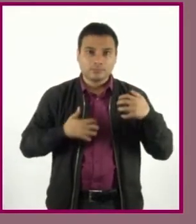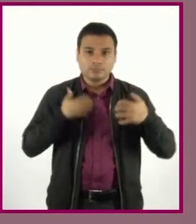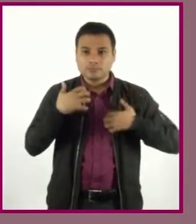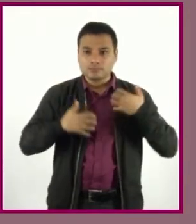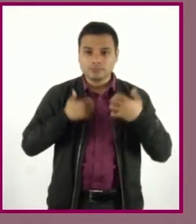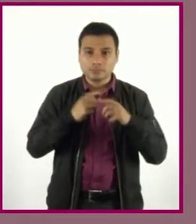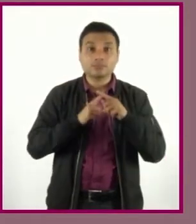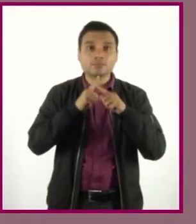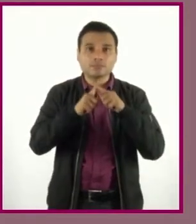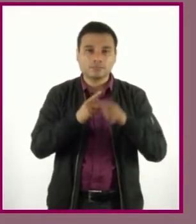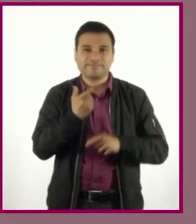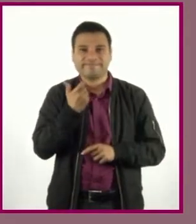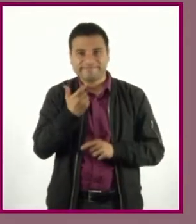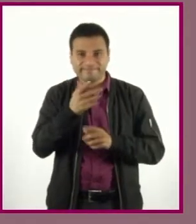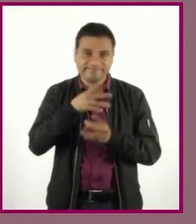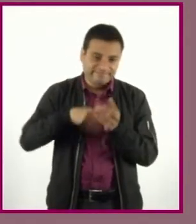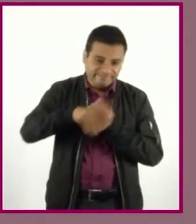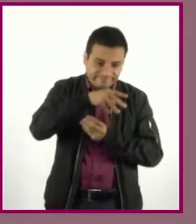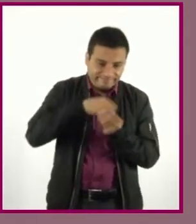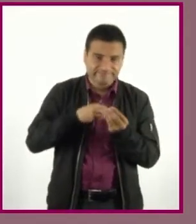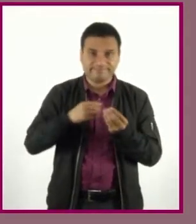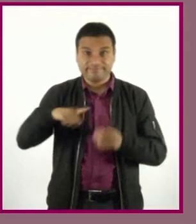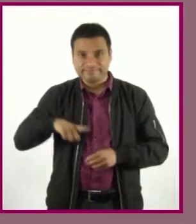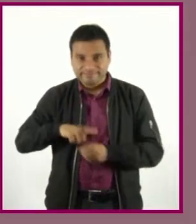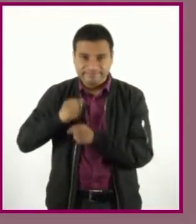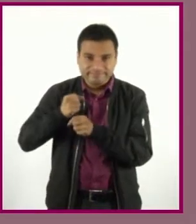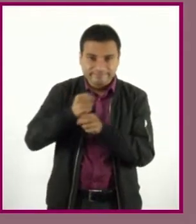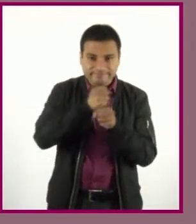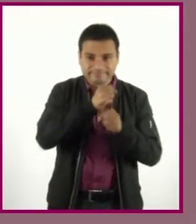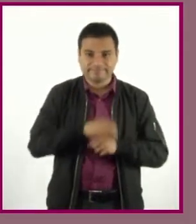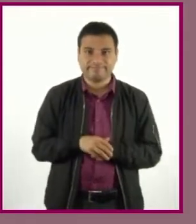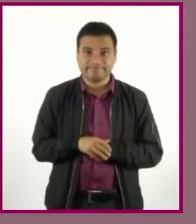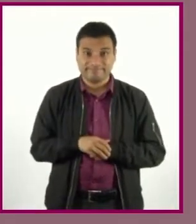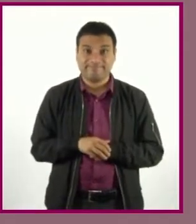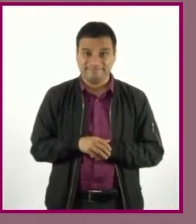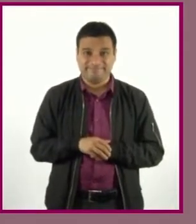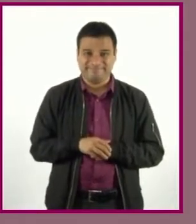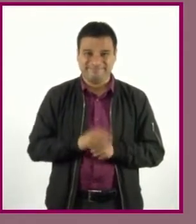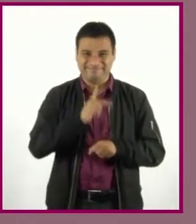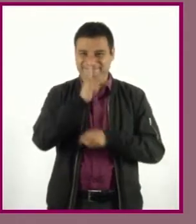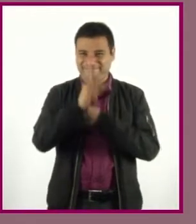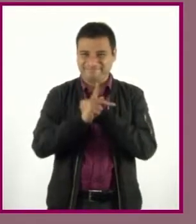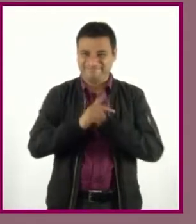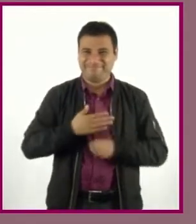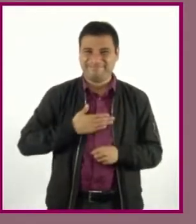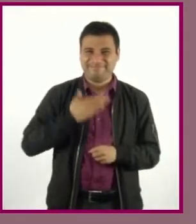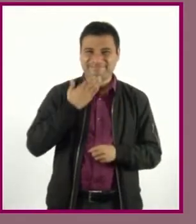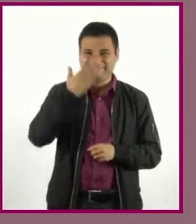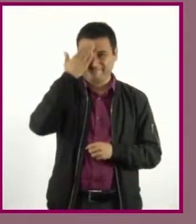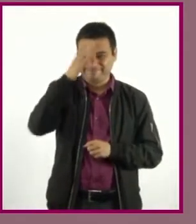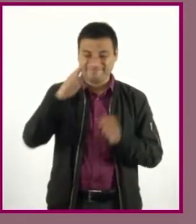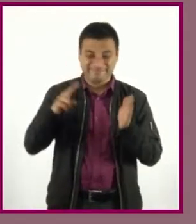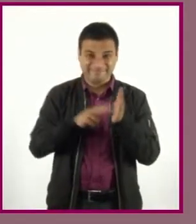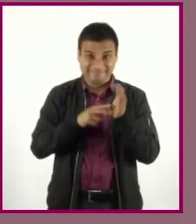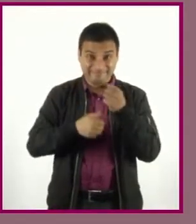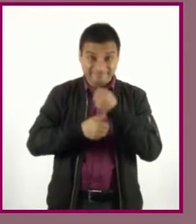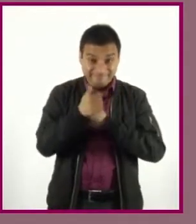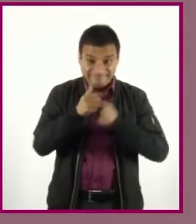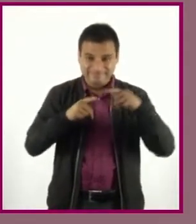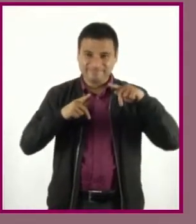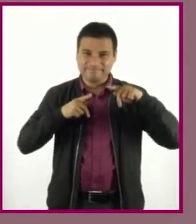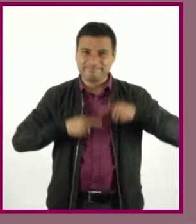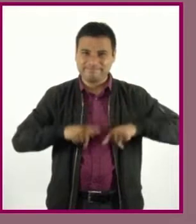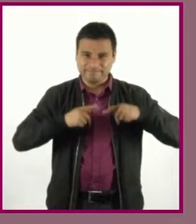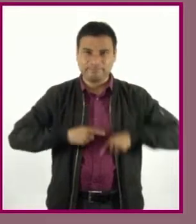débil economía y la constante represión. Las revueltas en los países árabes durante 2011, con las que la población exigía